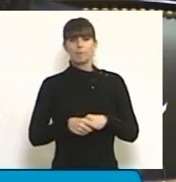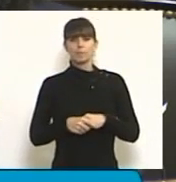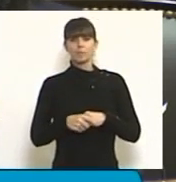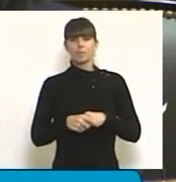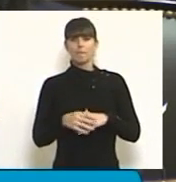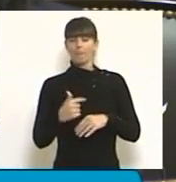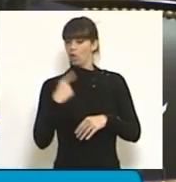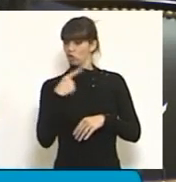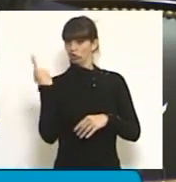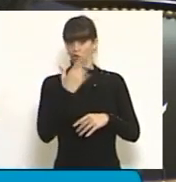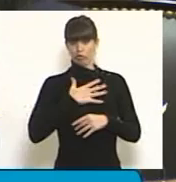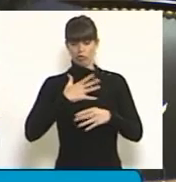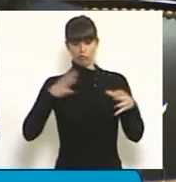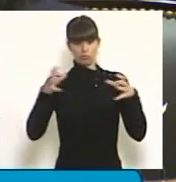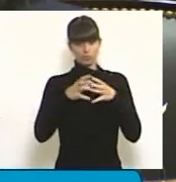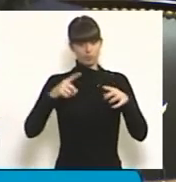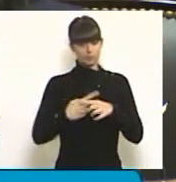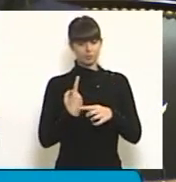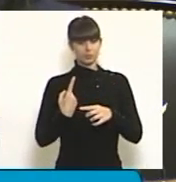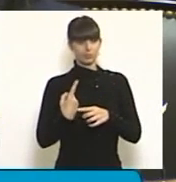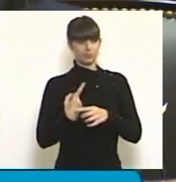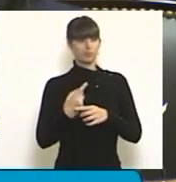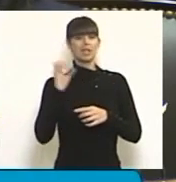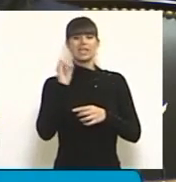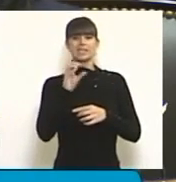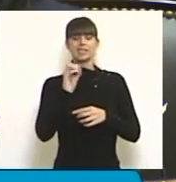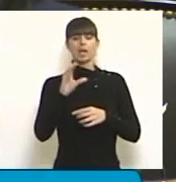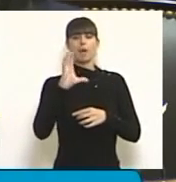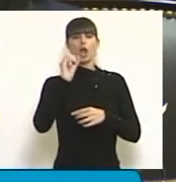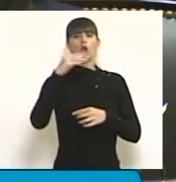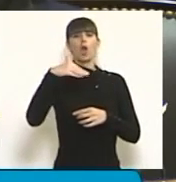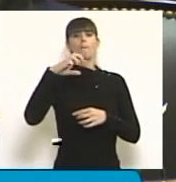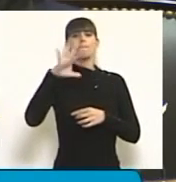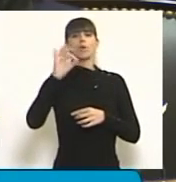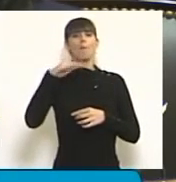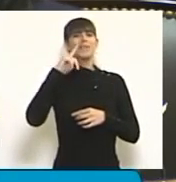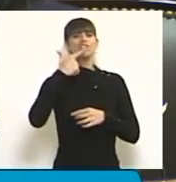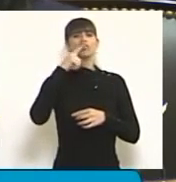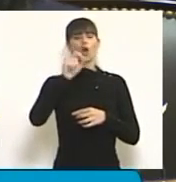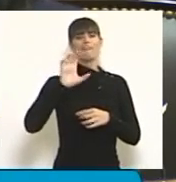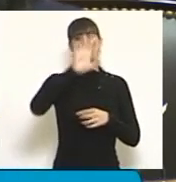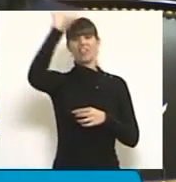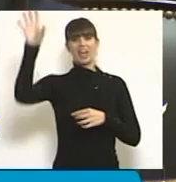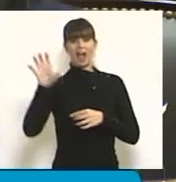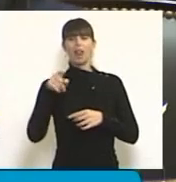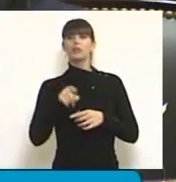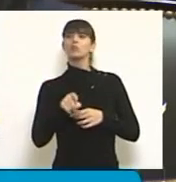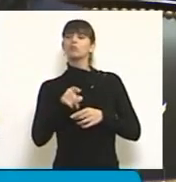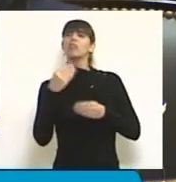que conformamos un bloque que se llama Compromiso Federal, que no es un nombre